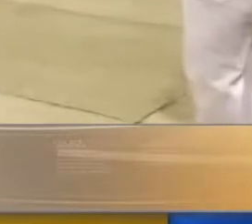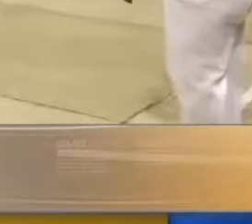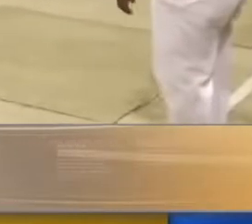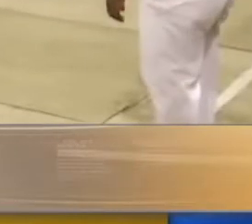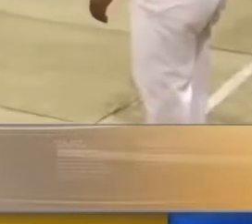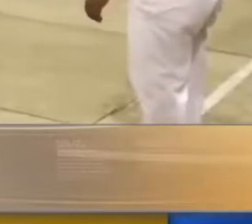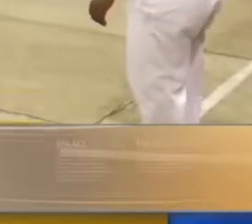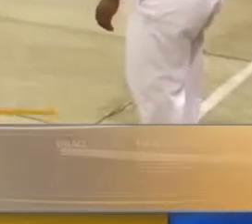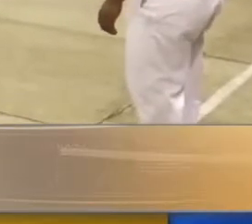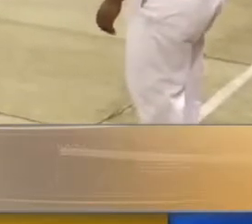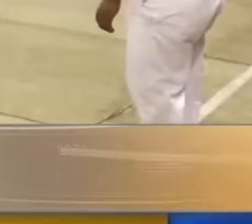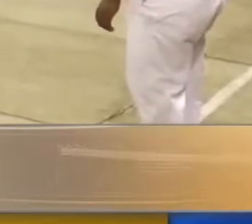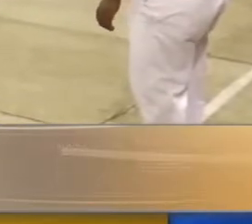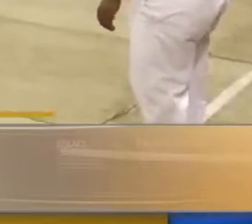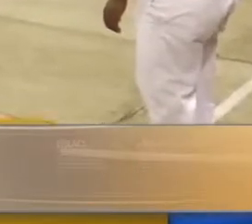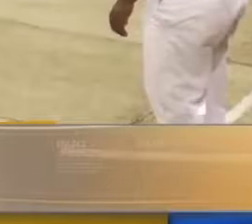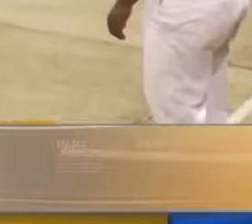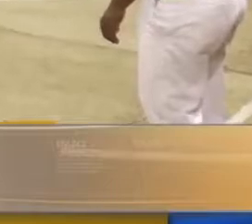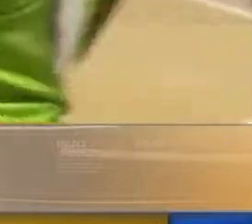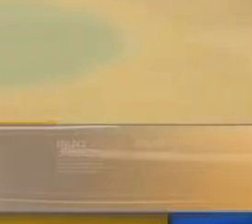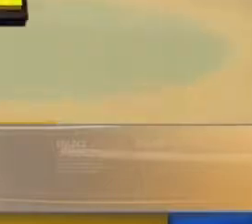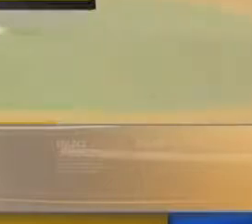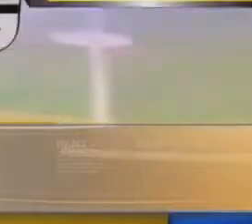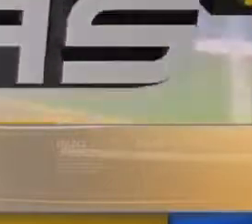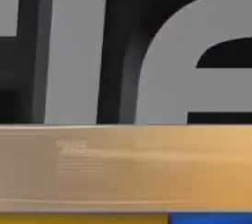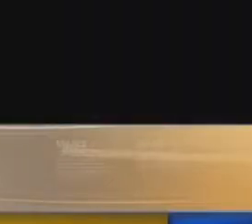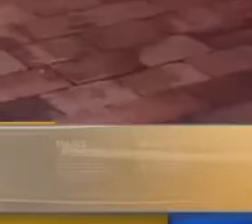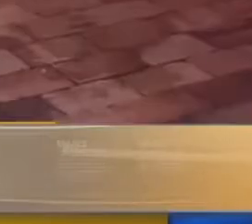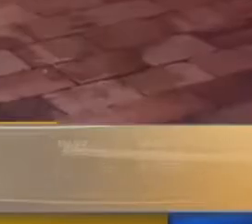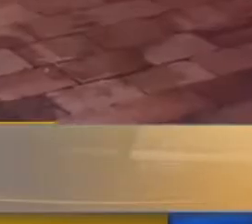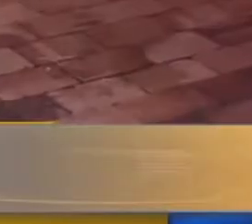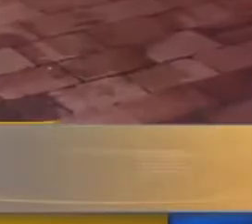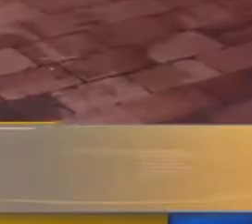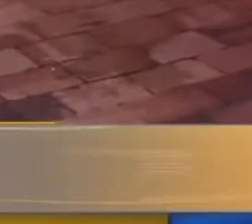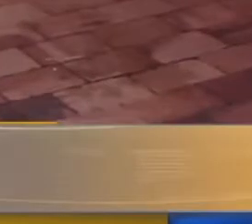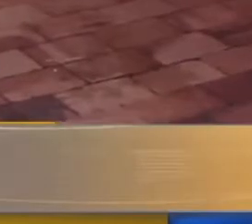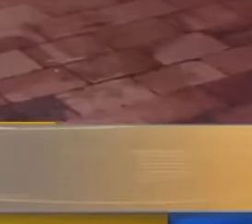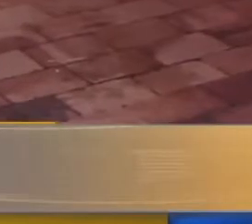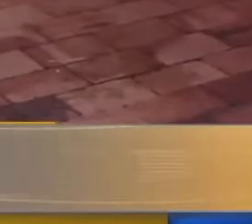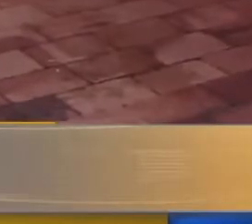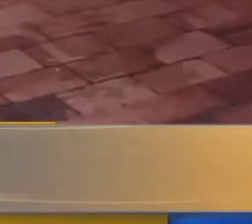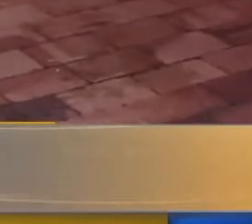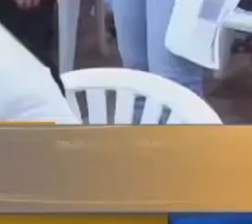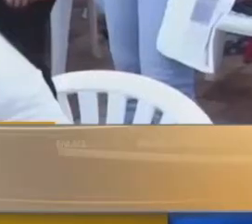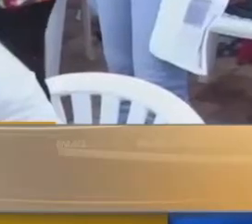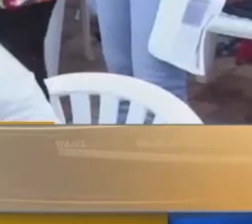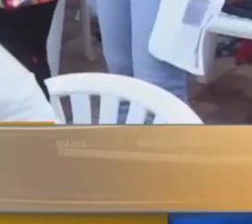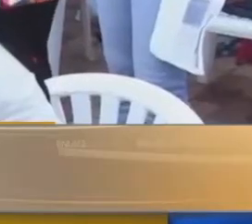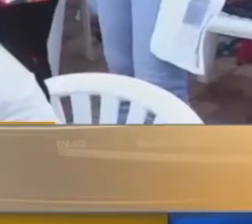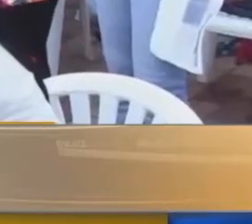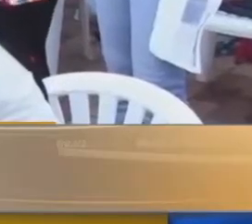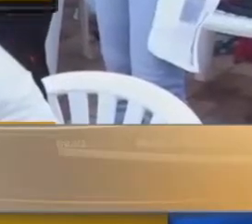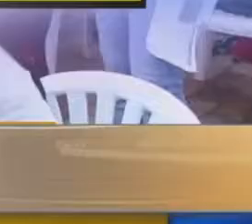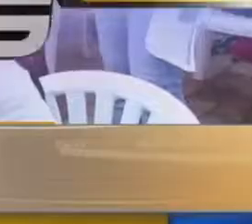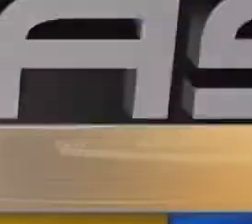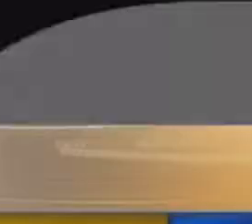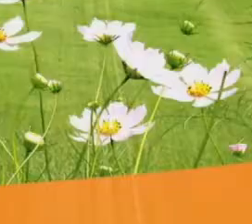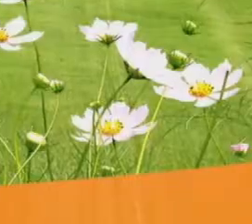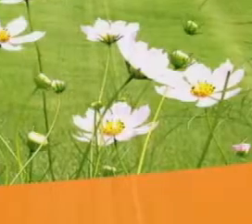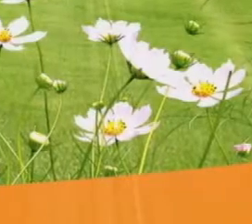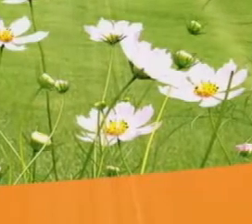microfútbol femenino y masculino en las Olimpiadas Municipales. Y al cierre, conozca la programación final de la Semana